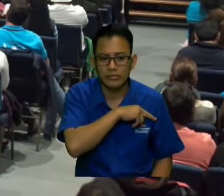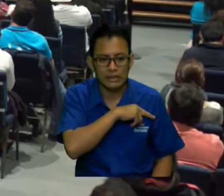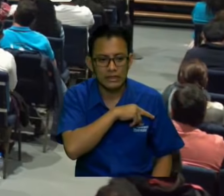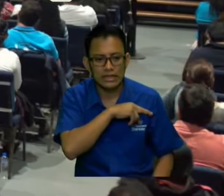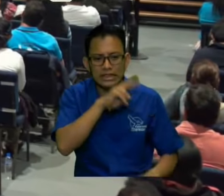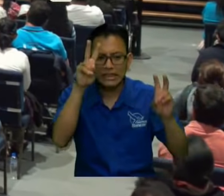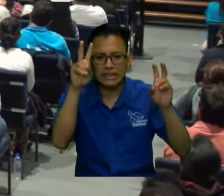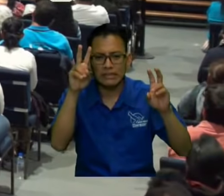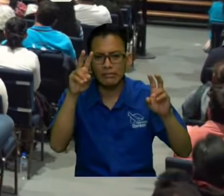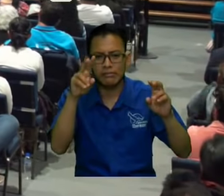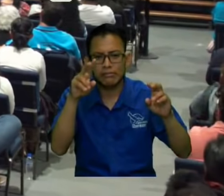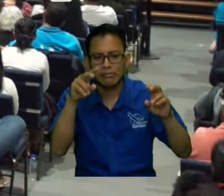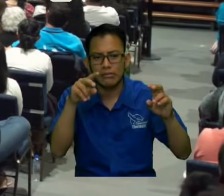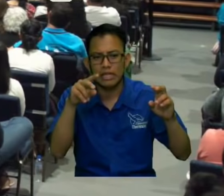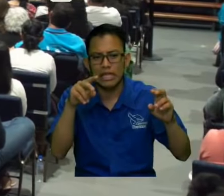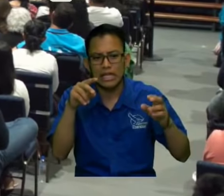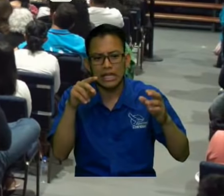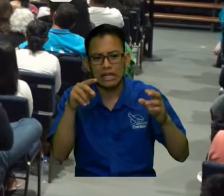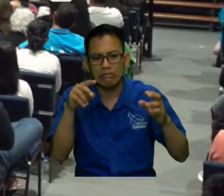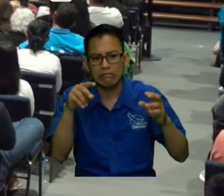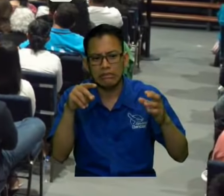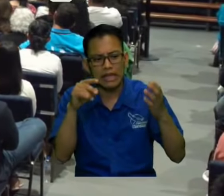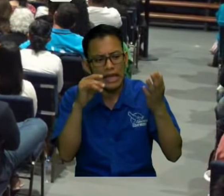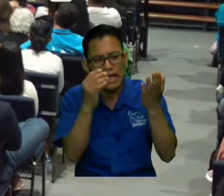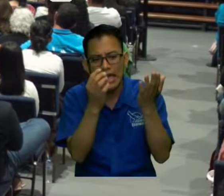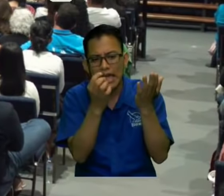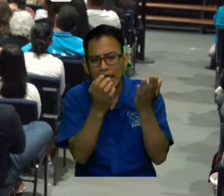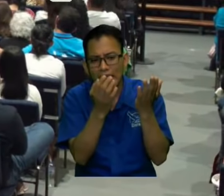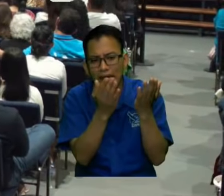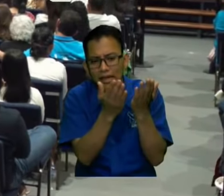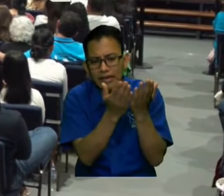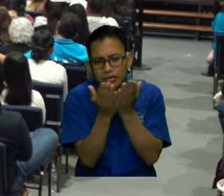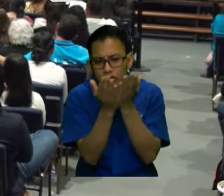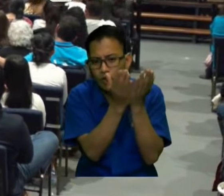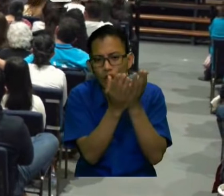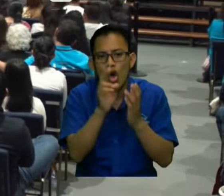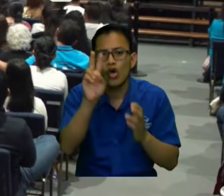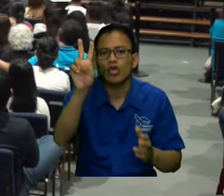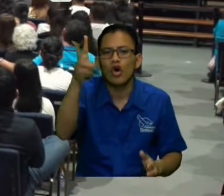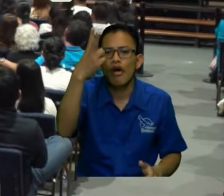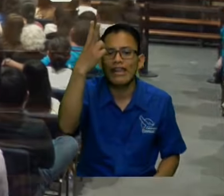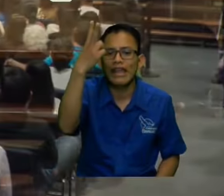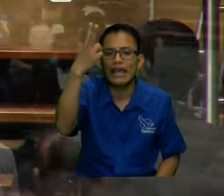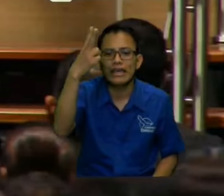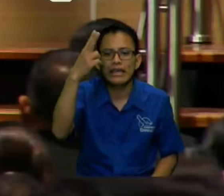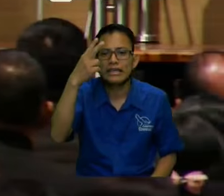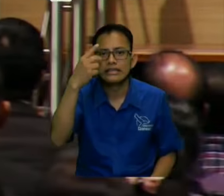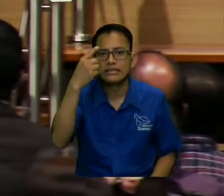estudio de doble ciego. Estudio doble ciego.